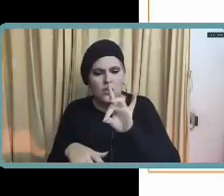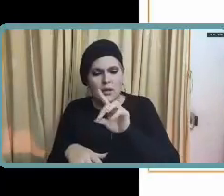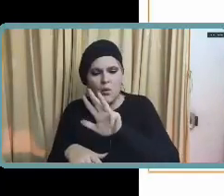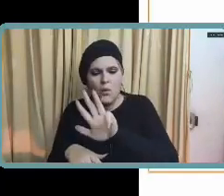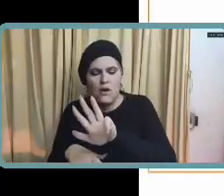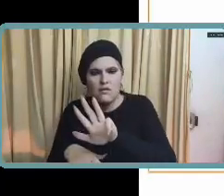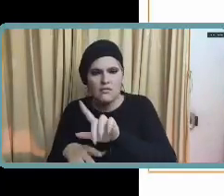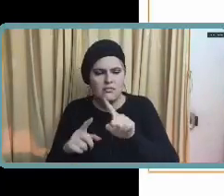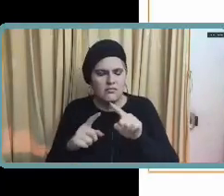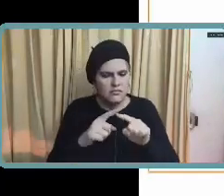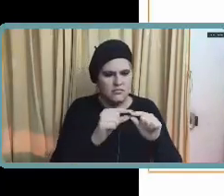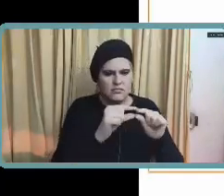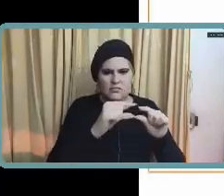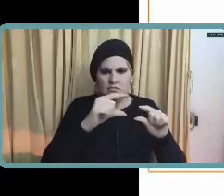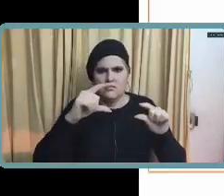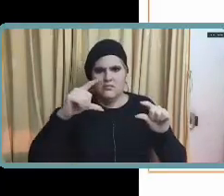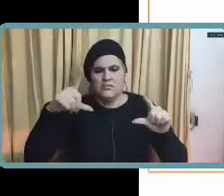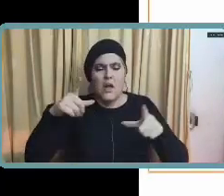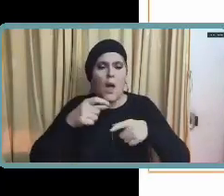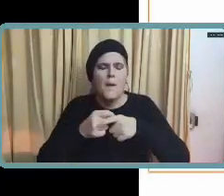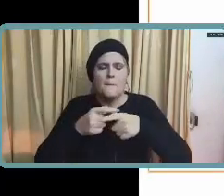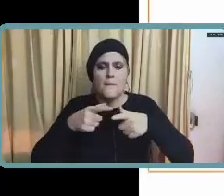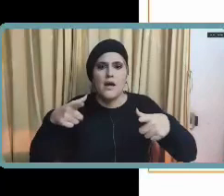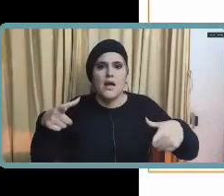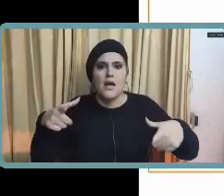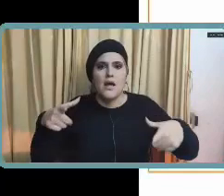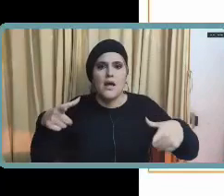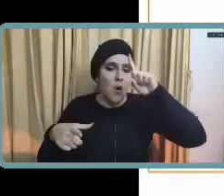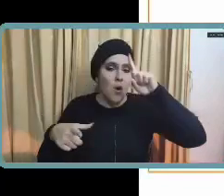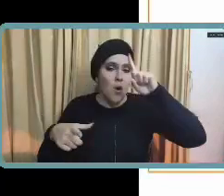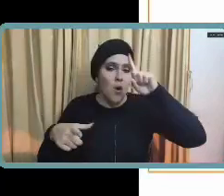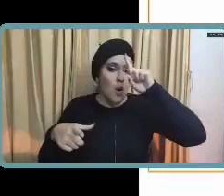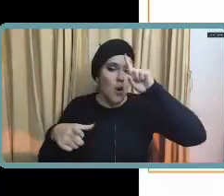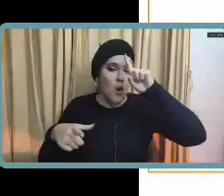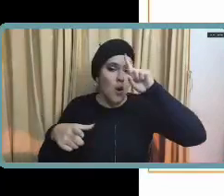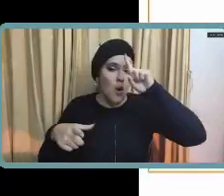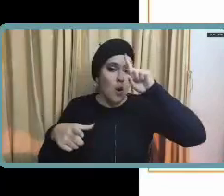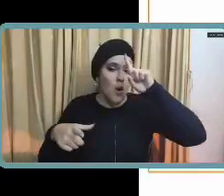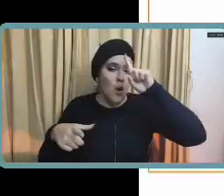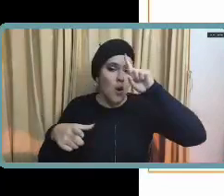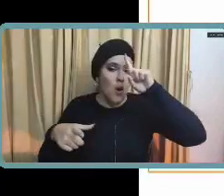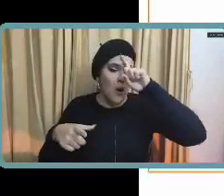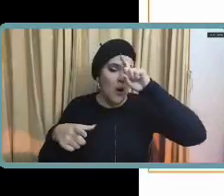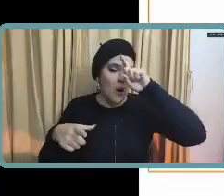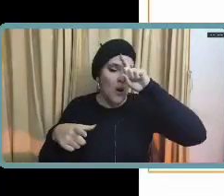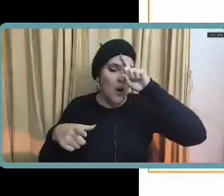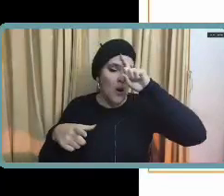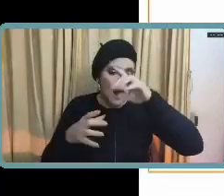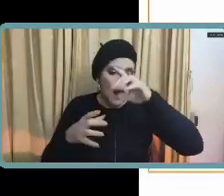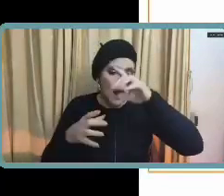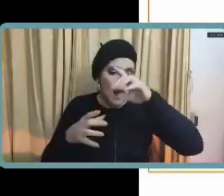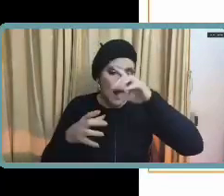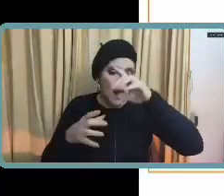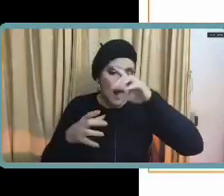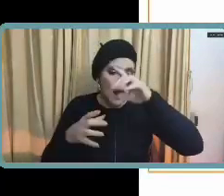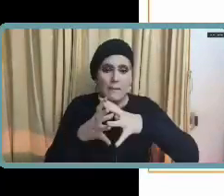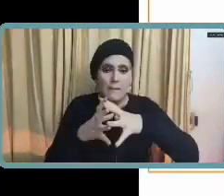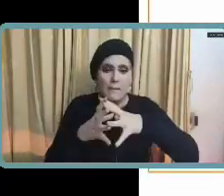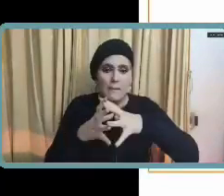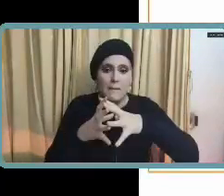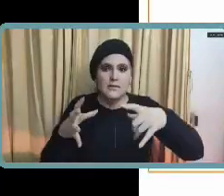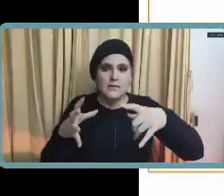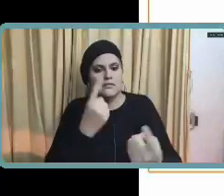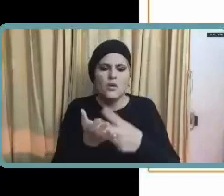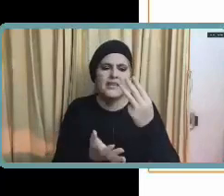derivaciones que recibimos en el hospital y también si vemos acá la variación de la matrícula del 2013 al 2018 del programa de